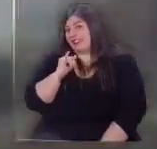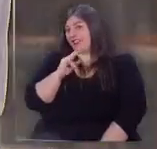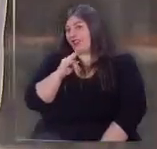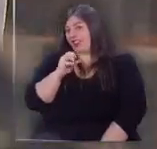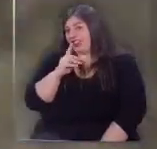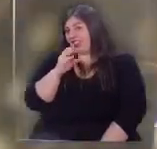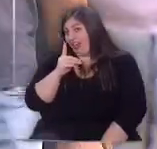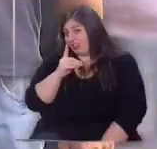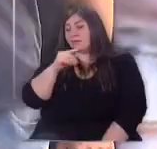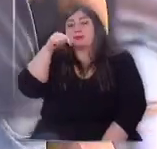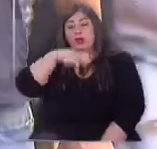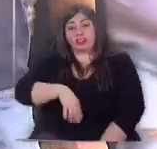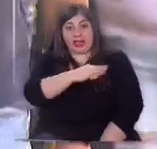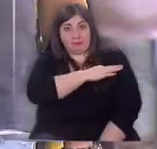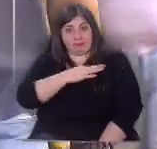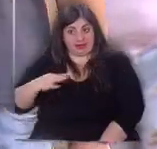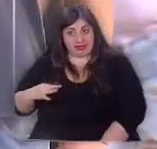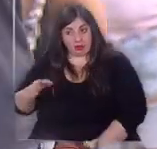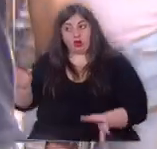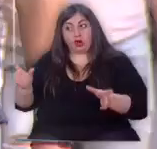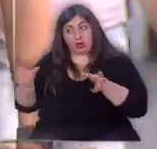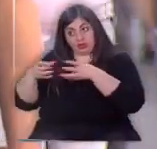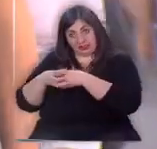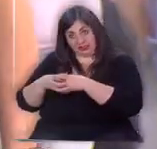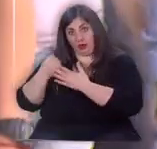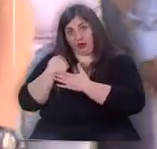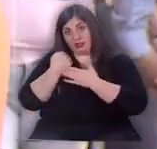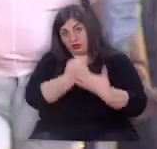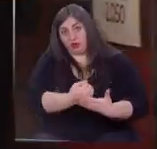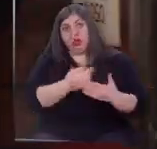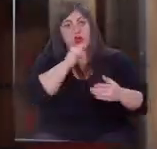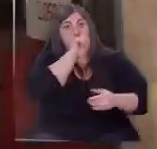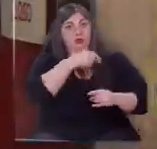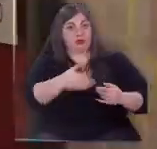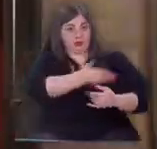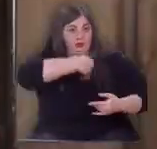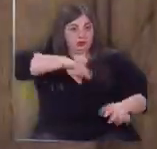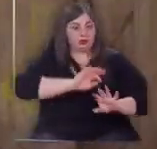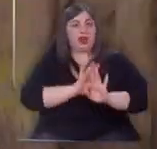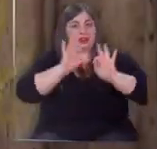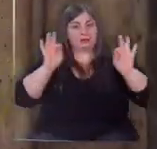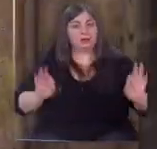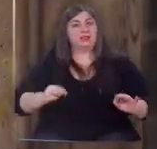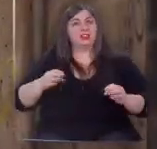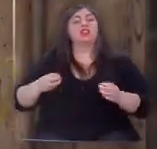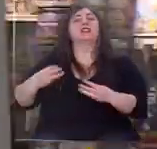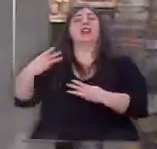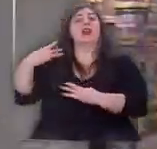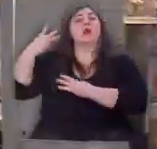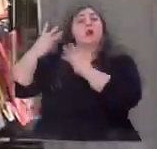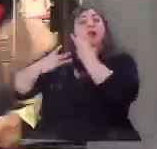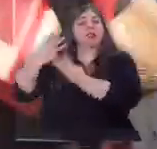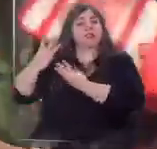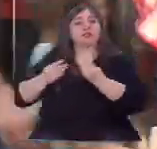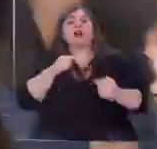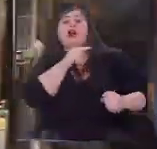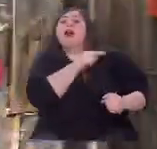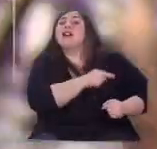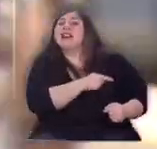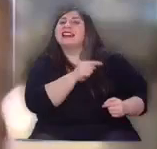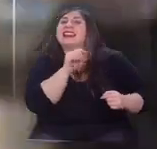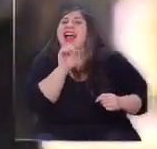Asesor, que a su vez hizo una consulta con nuestra sede, con nuestros expertos en Washington, el alta de infectividad es la que se